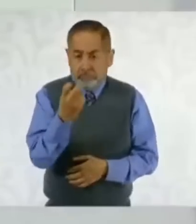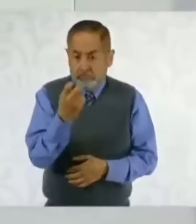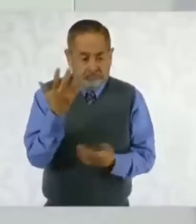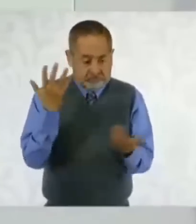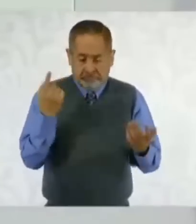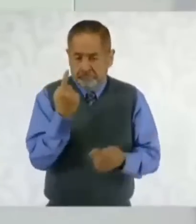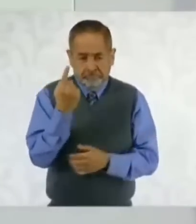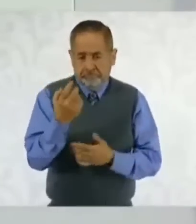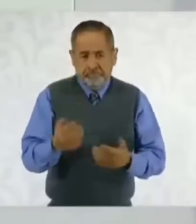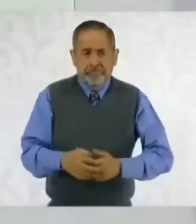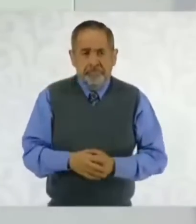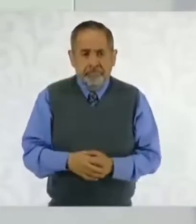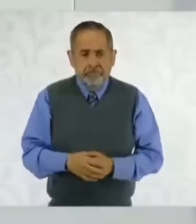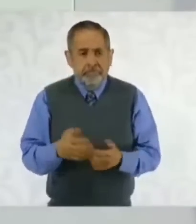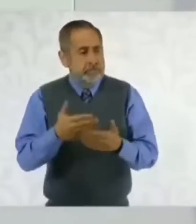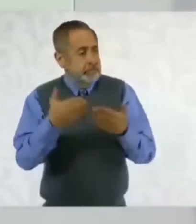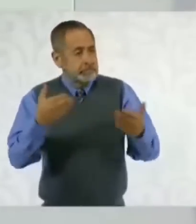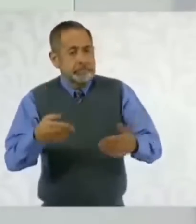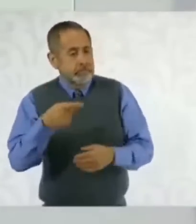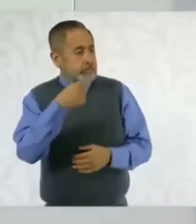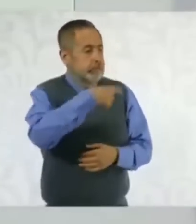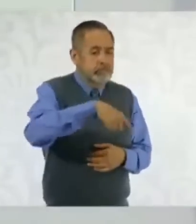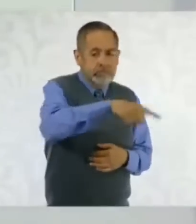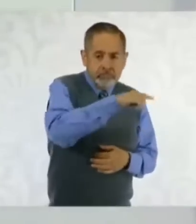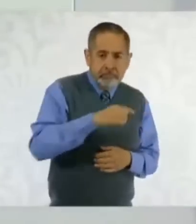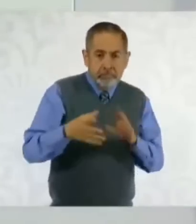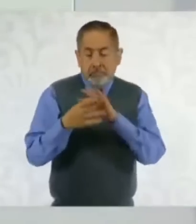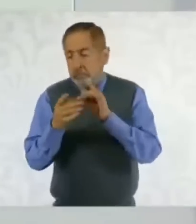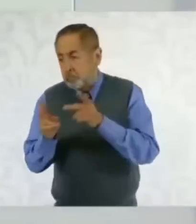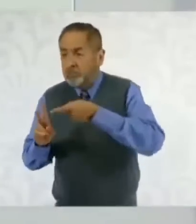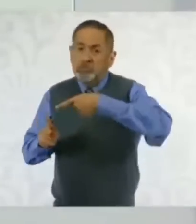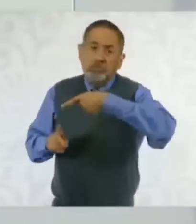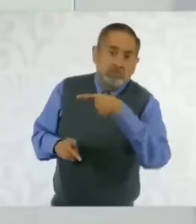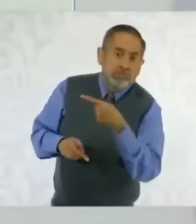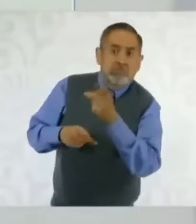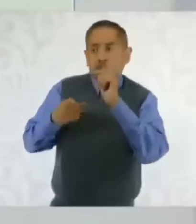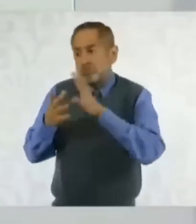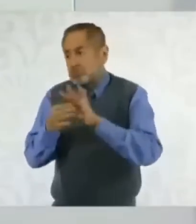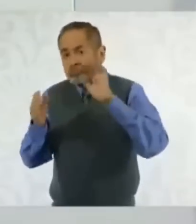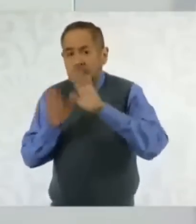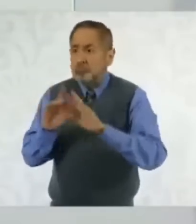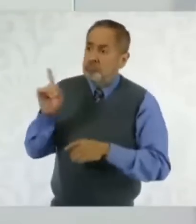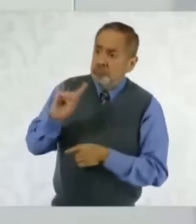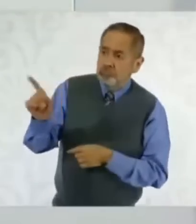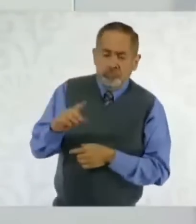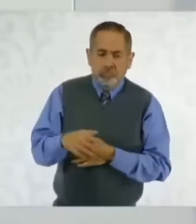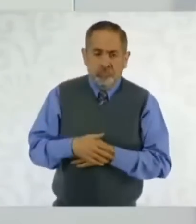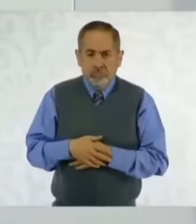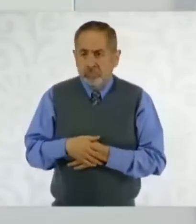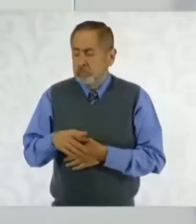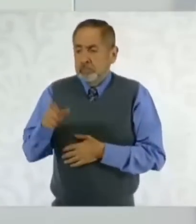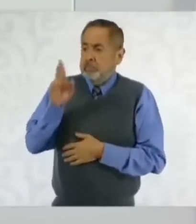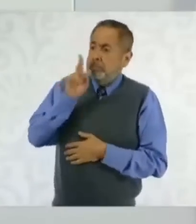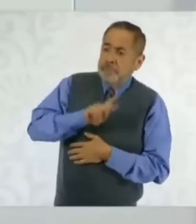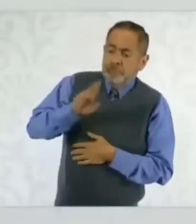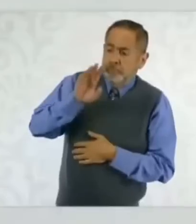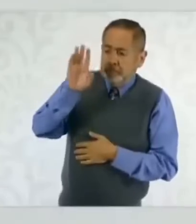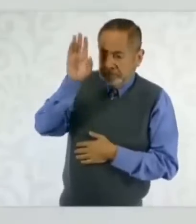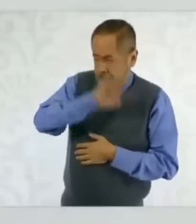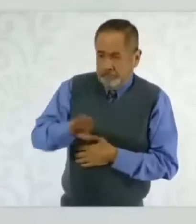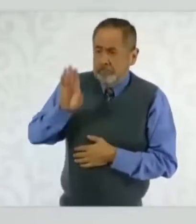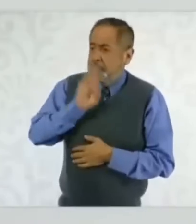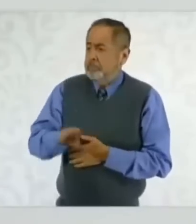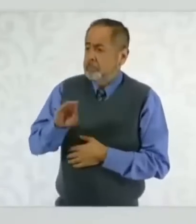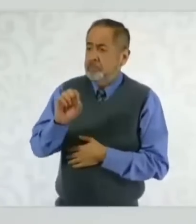primero, porque ahora parece, incluso lo comillan, la supremacía constitucional.